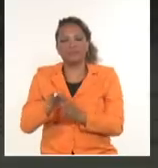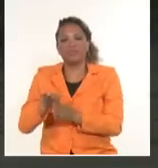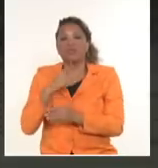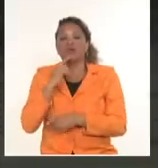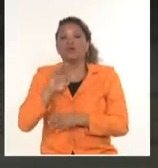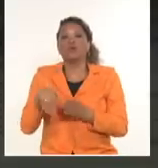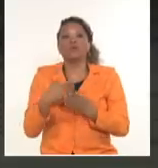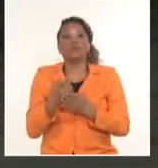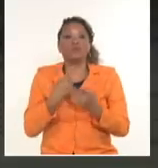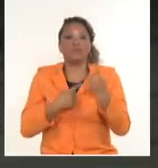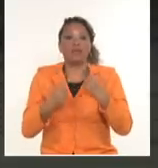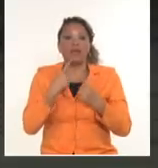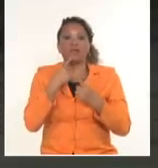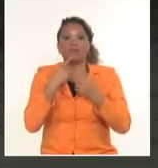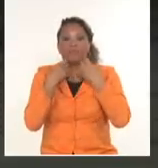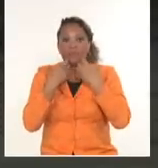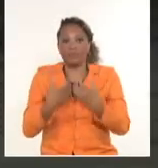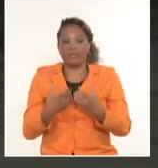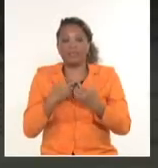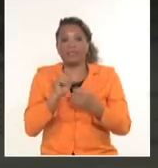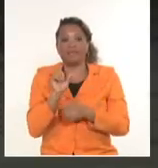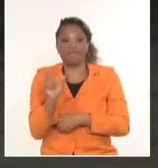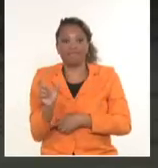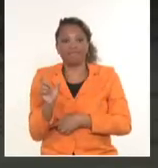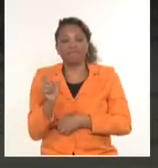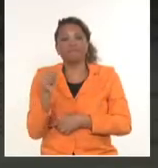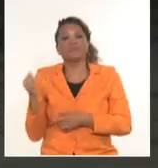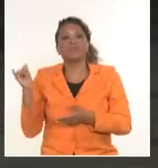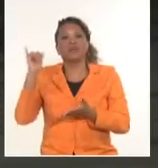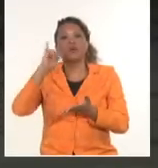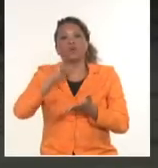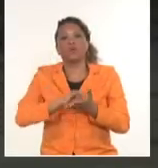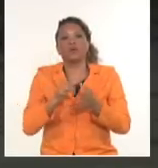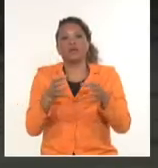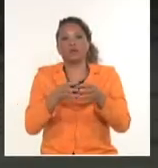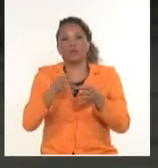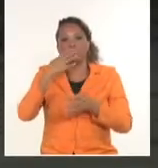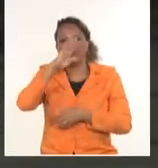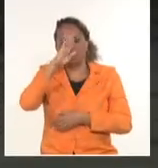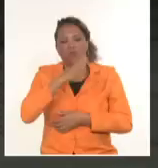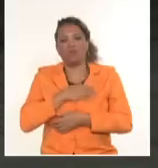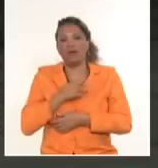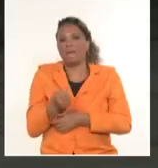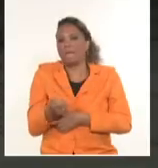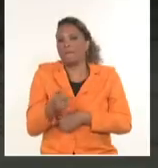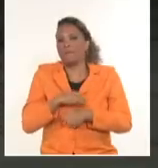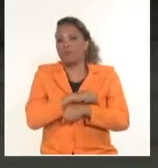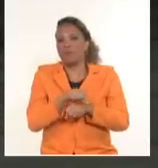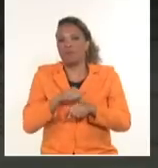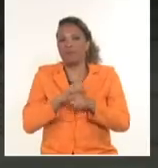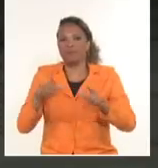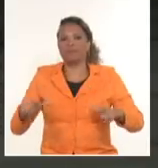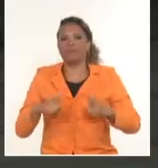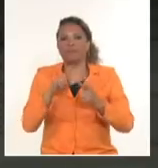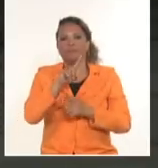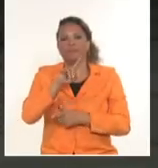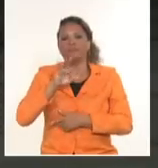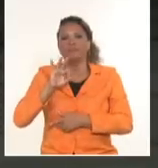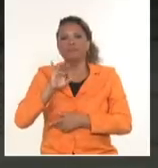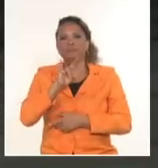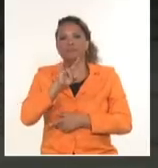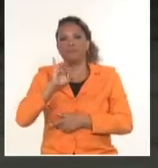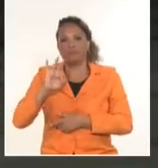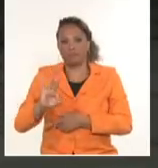totalmente simbólica, Gotay, pues llega la delegación cubana a pocas horas del aniversario 98 del natalicio